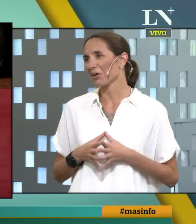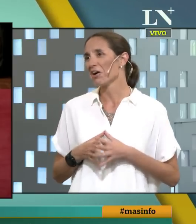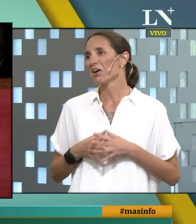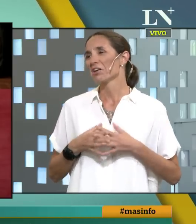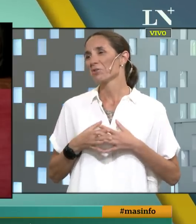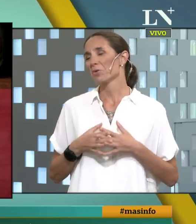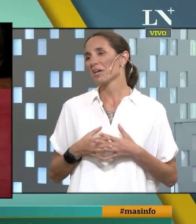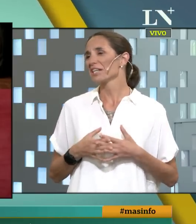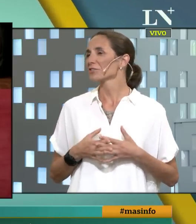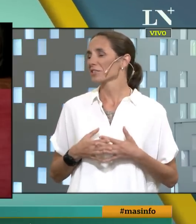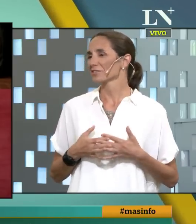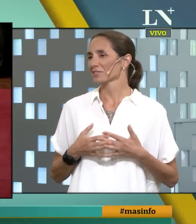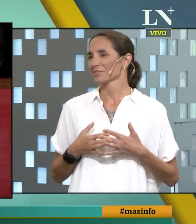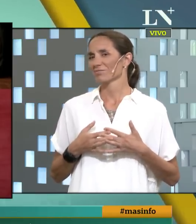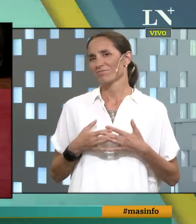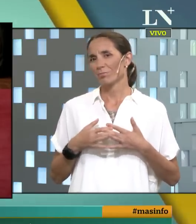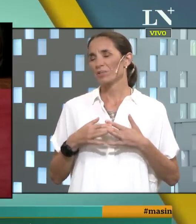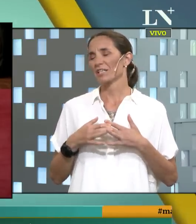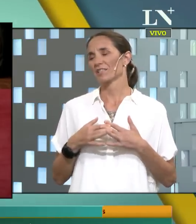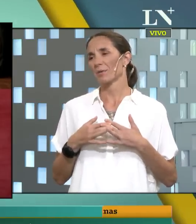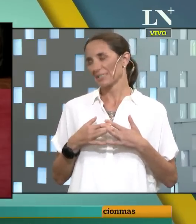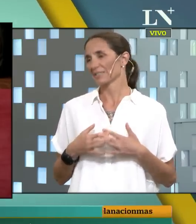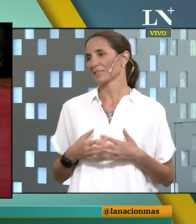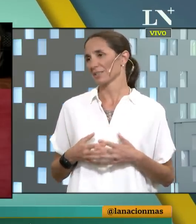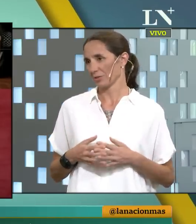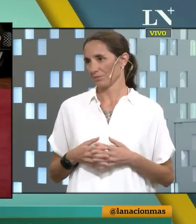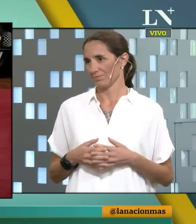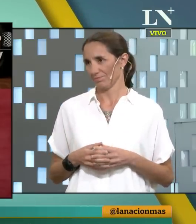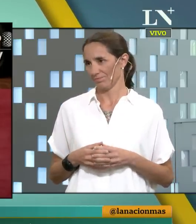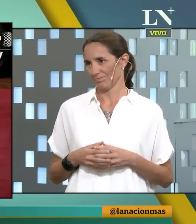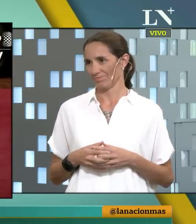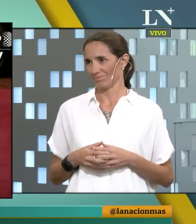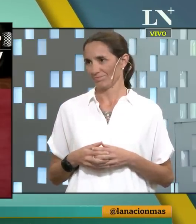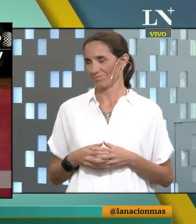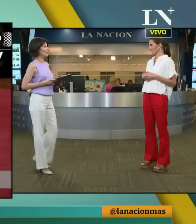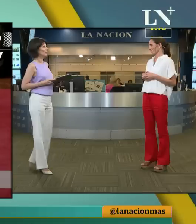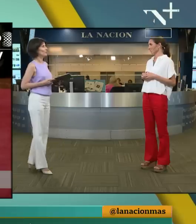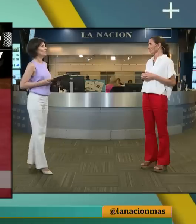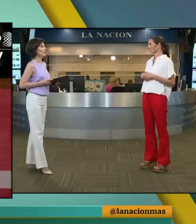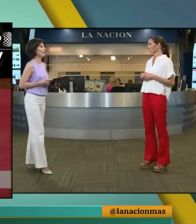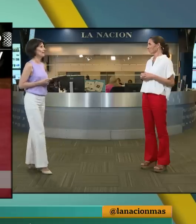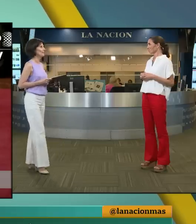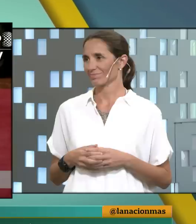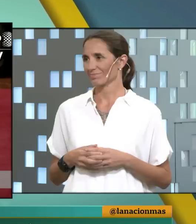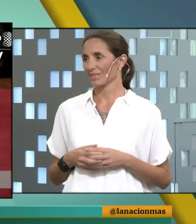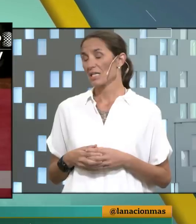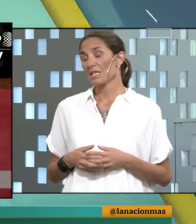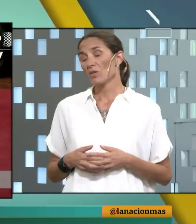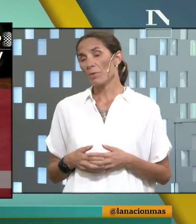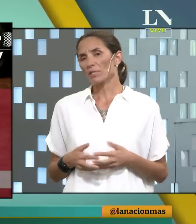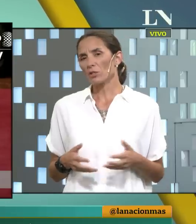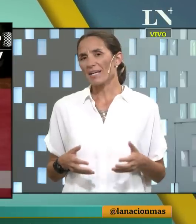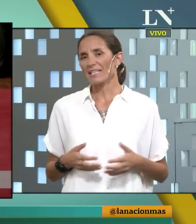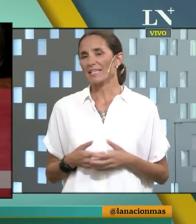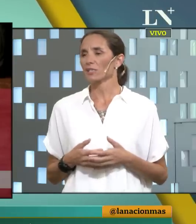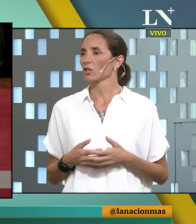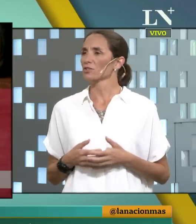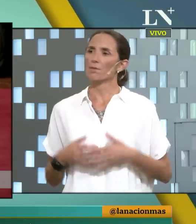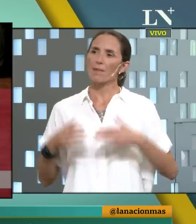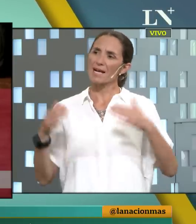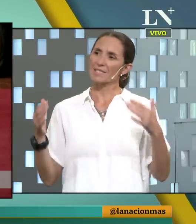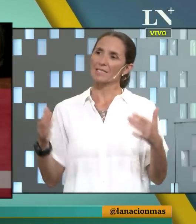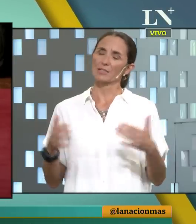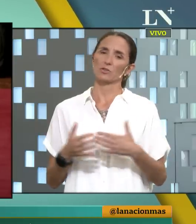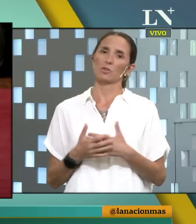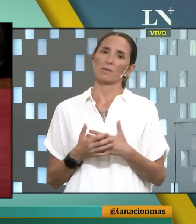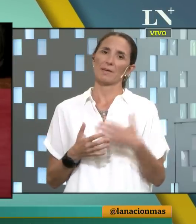diplomático, Lu, eso es mostrarse bastante tibio. Claro, entiendo. Debería decir algo más contundente. Un poquito más enérgico. O sea,